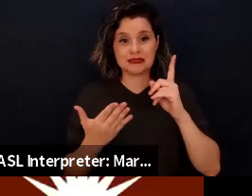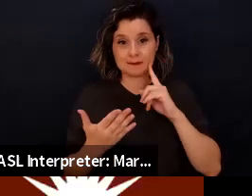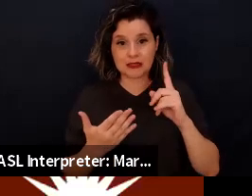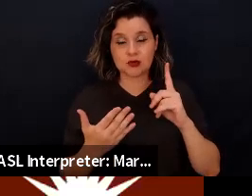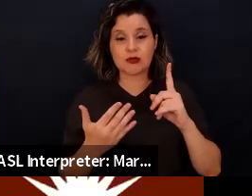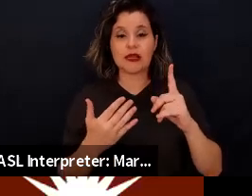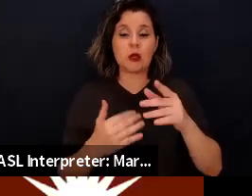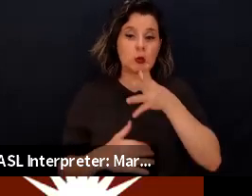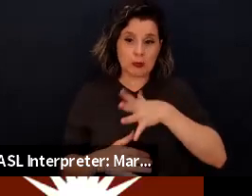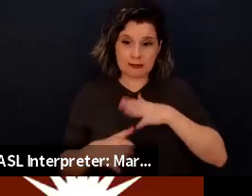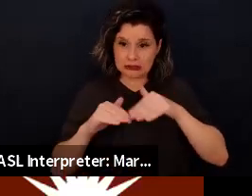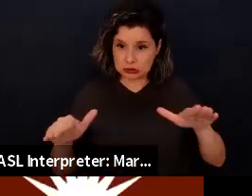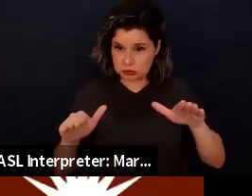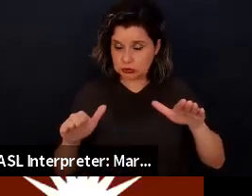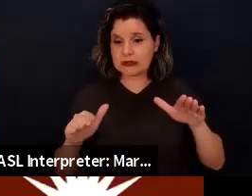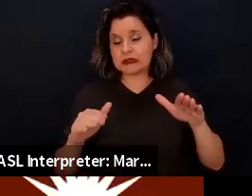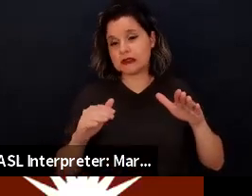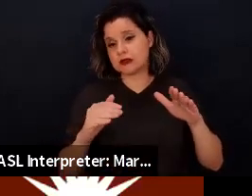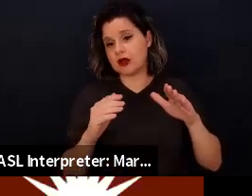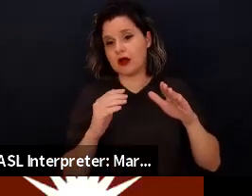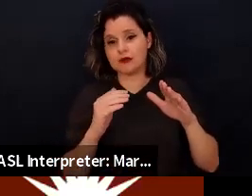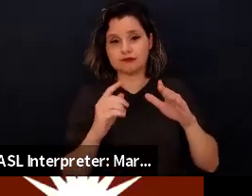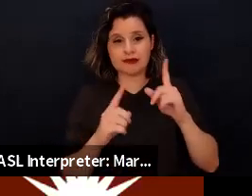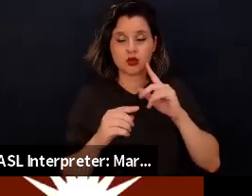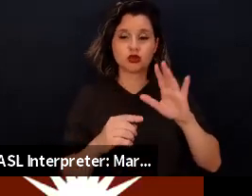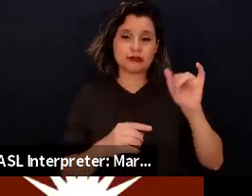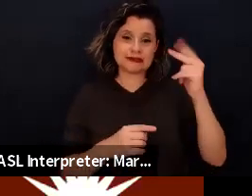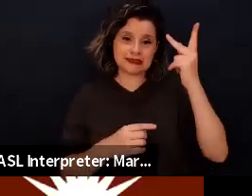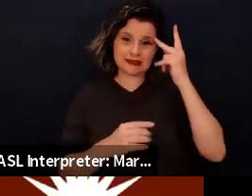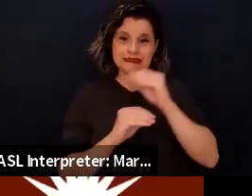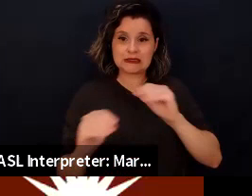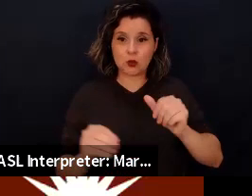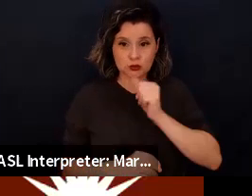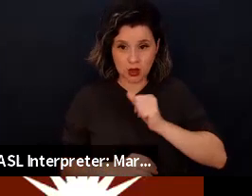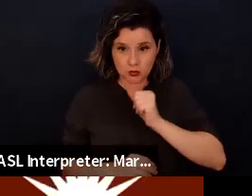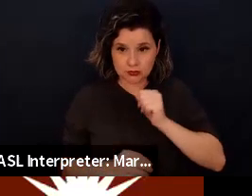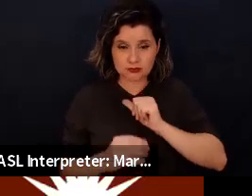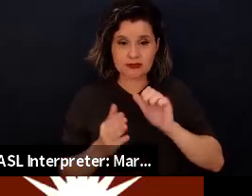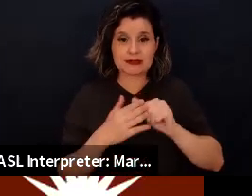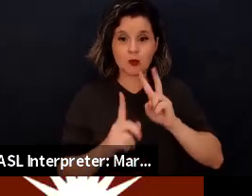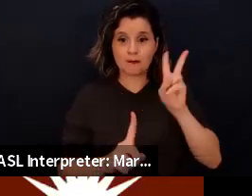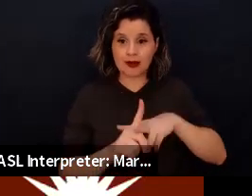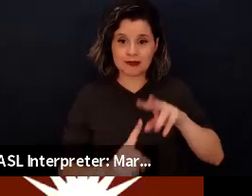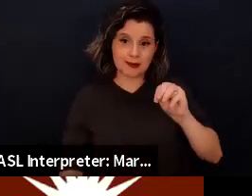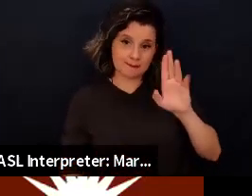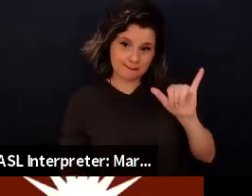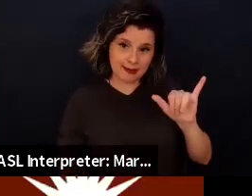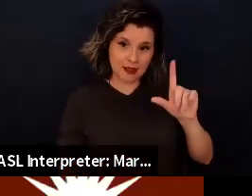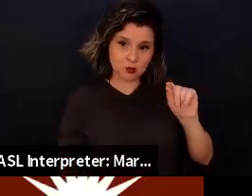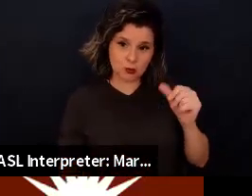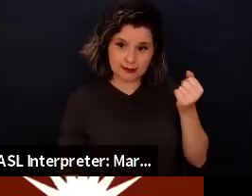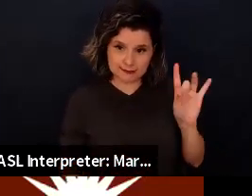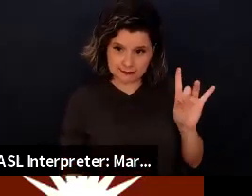bienestar de mujeres y niños, vamos a hablar sobre la política cero tolerancia, que fue implementada en mayo del